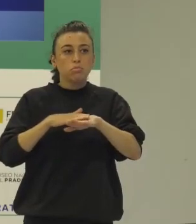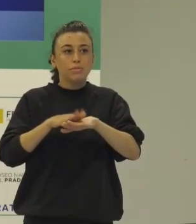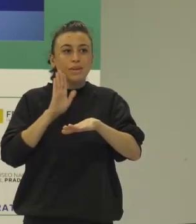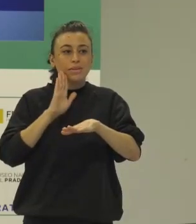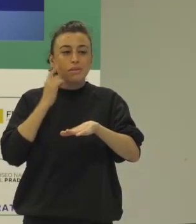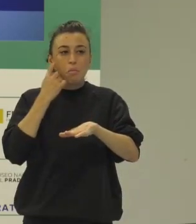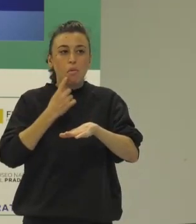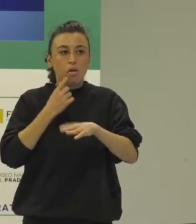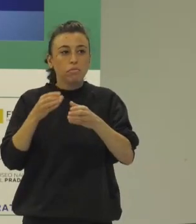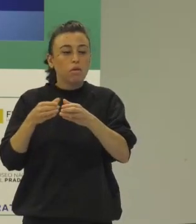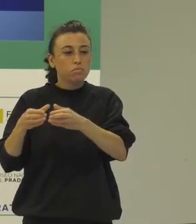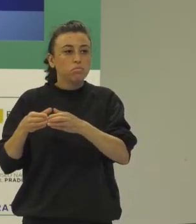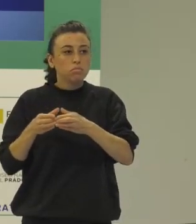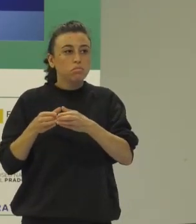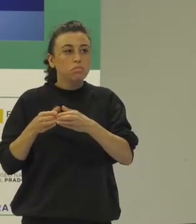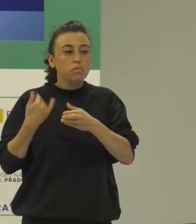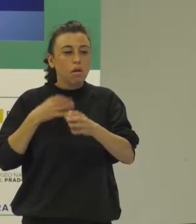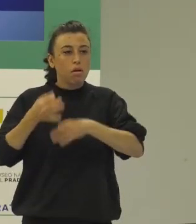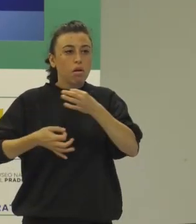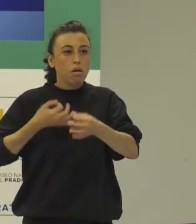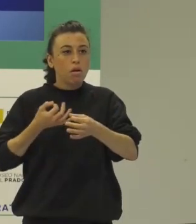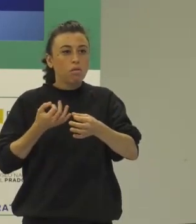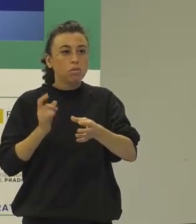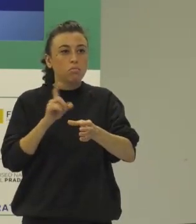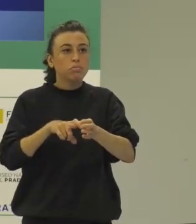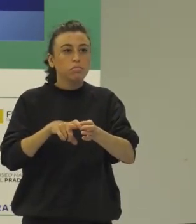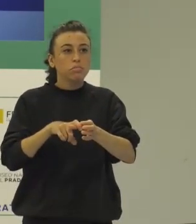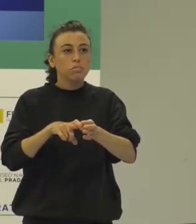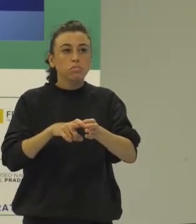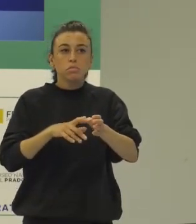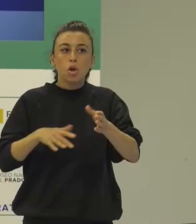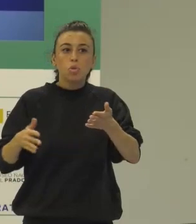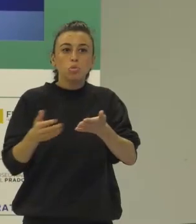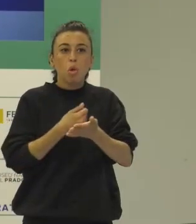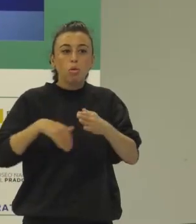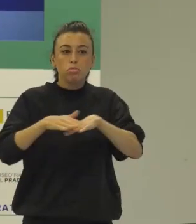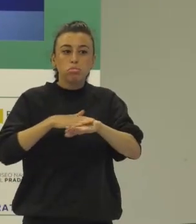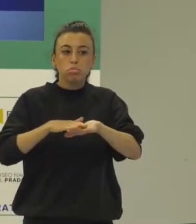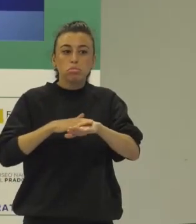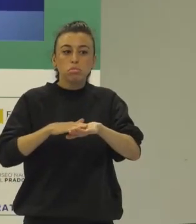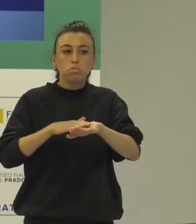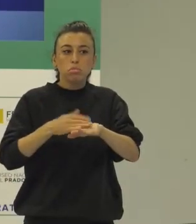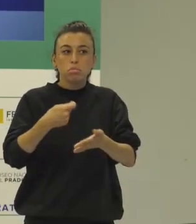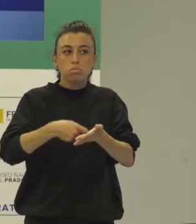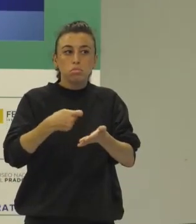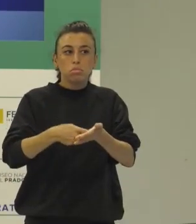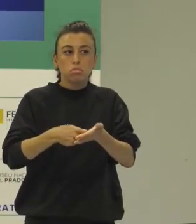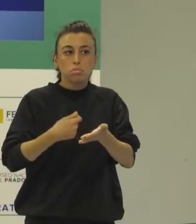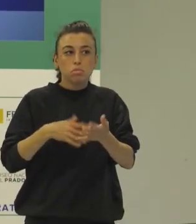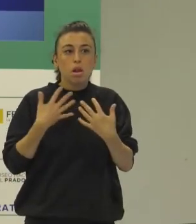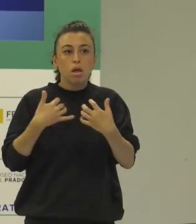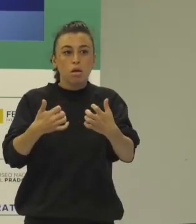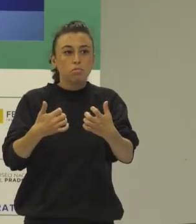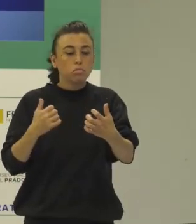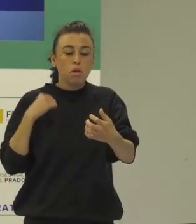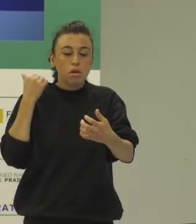organizadas tienen ya cooptado todo el Estado. Las cortes no han sido reelectas desde hace muchos años. La Universidad,